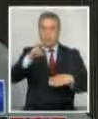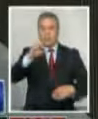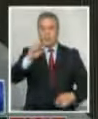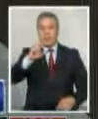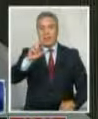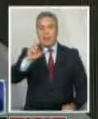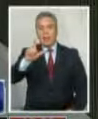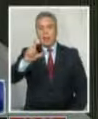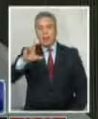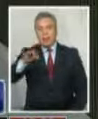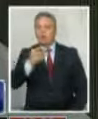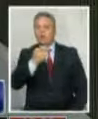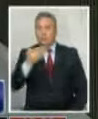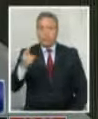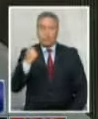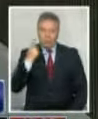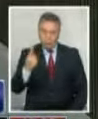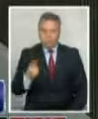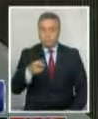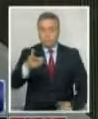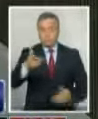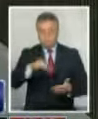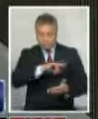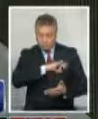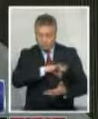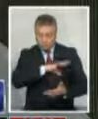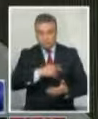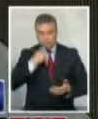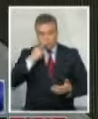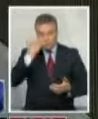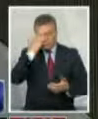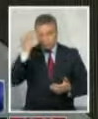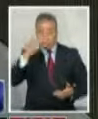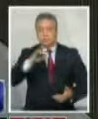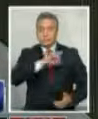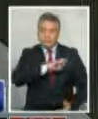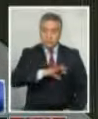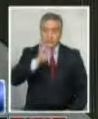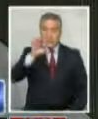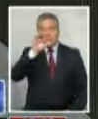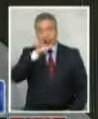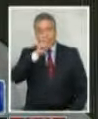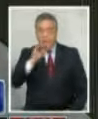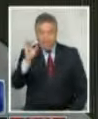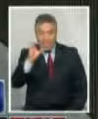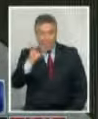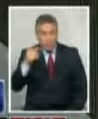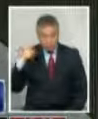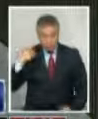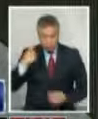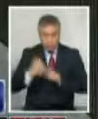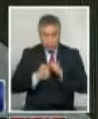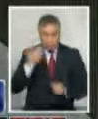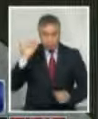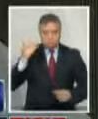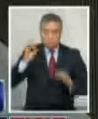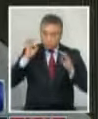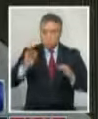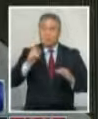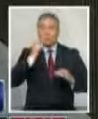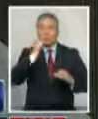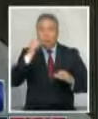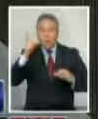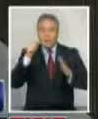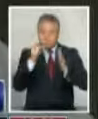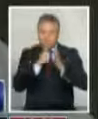el paralelo que pasa por el hito número uno. Y lo que hicieron los peritos chilenos y peruanos en enero de este año fue precisamente delimitar cuáles eran los